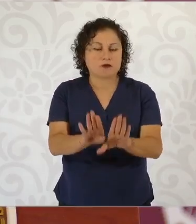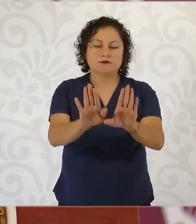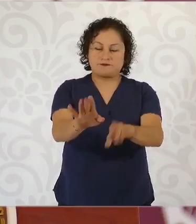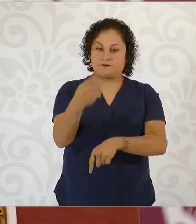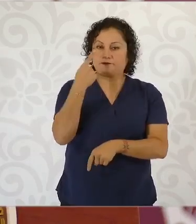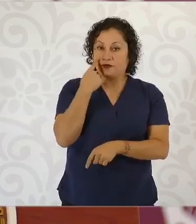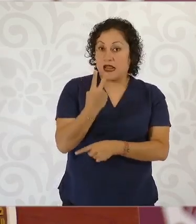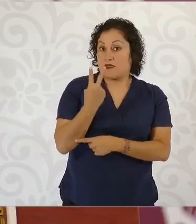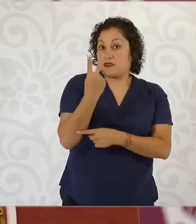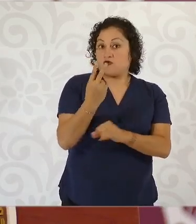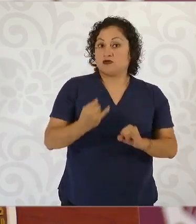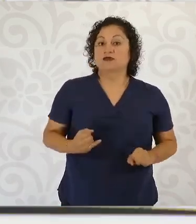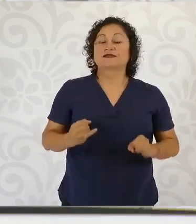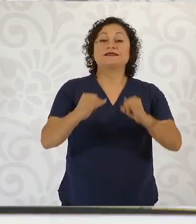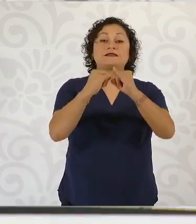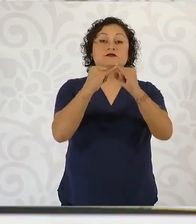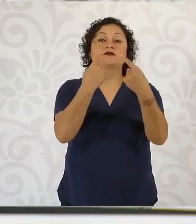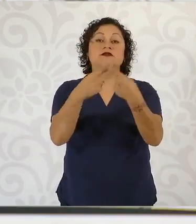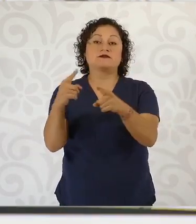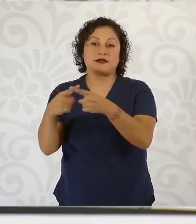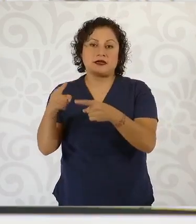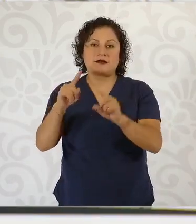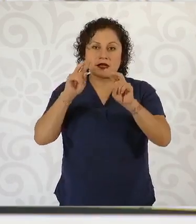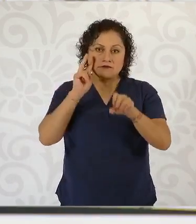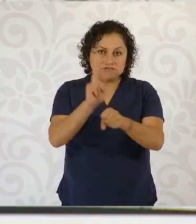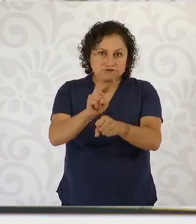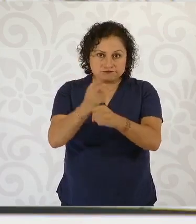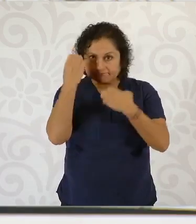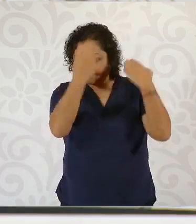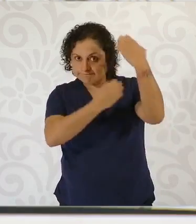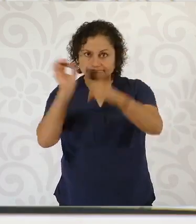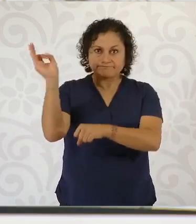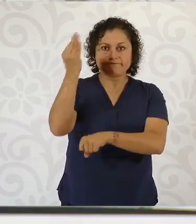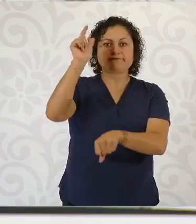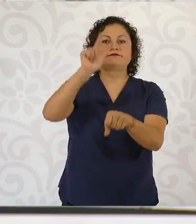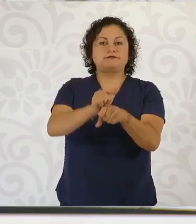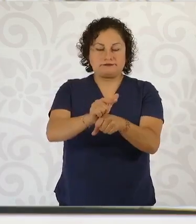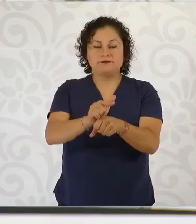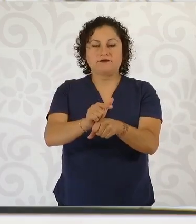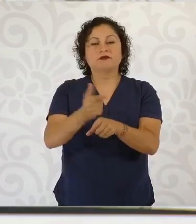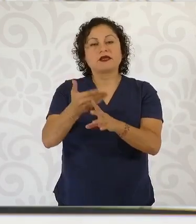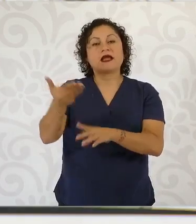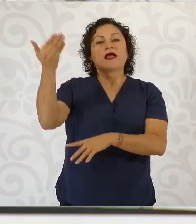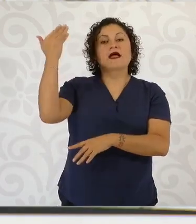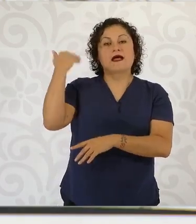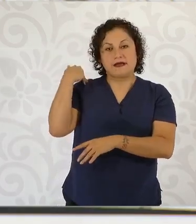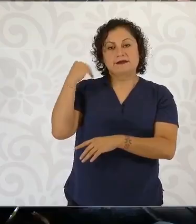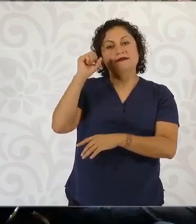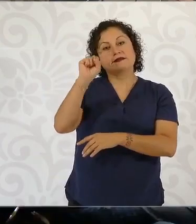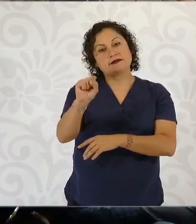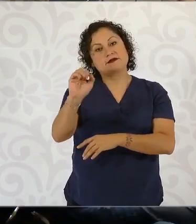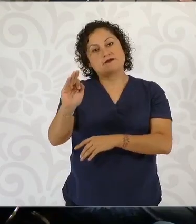los recursos federales. La primera es la propia entonces Secretaría de la Función Pública,